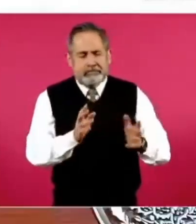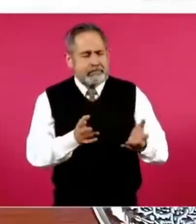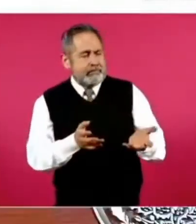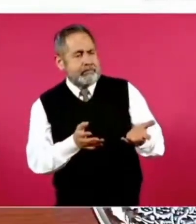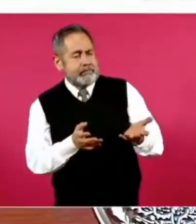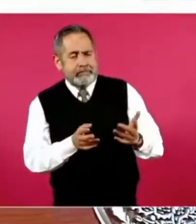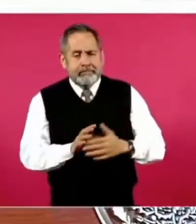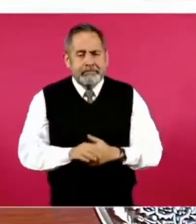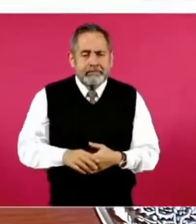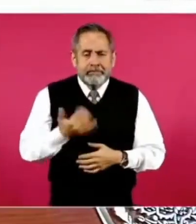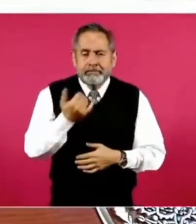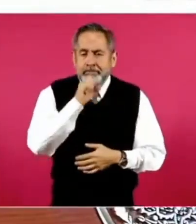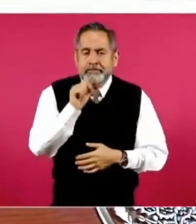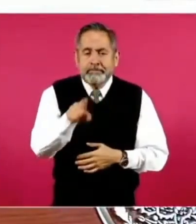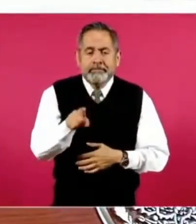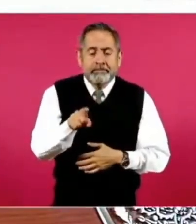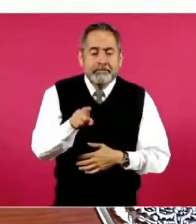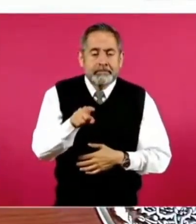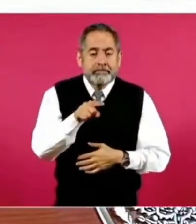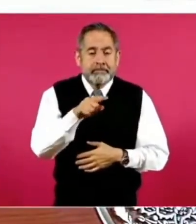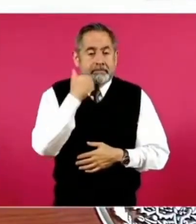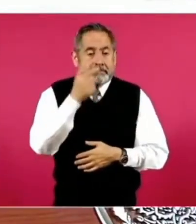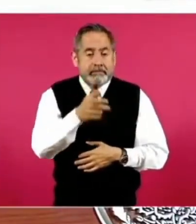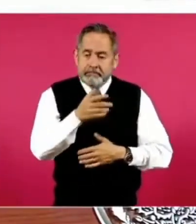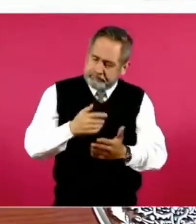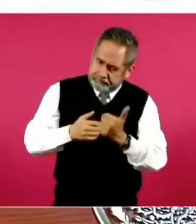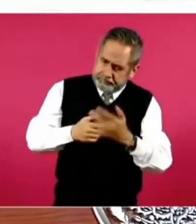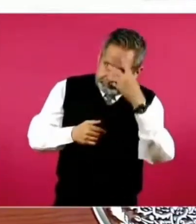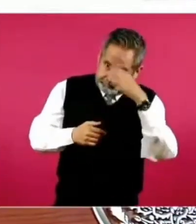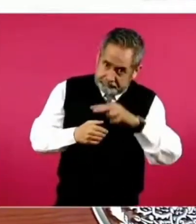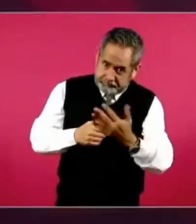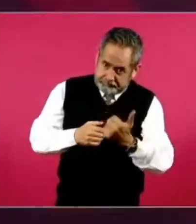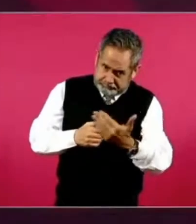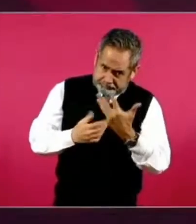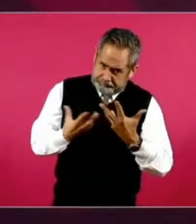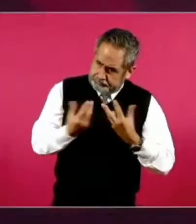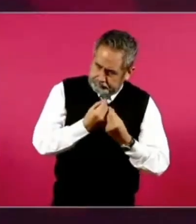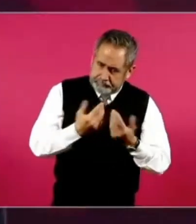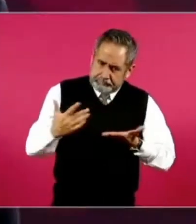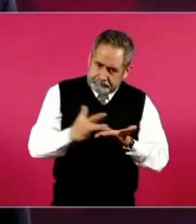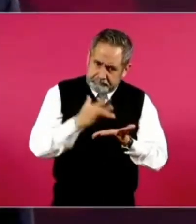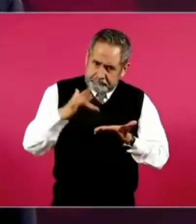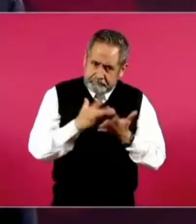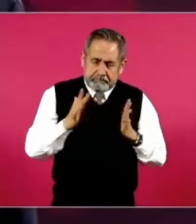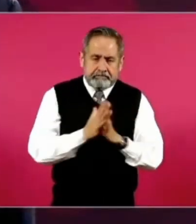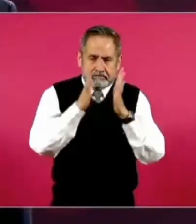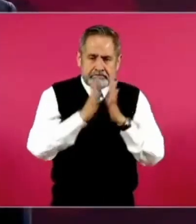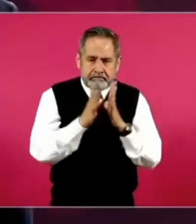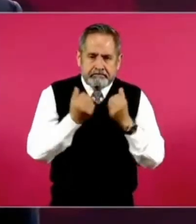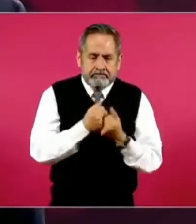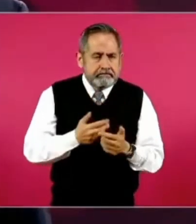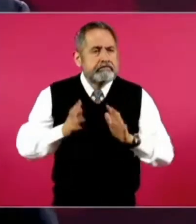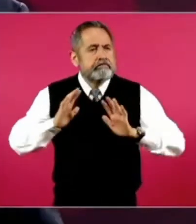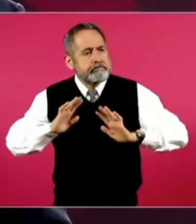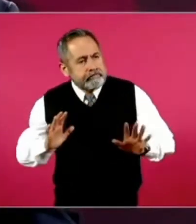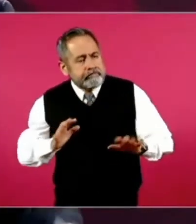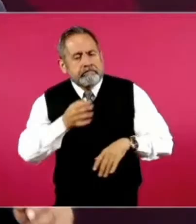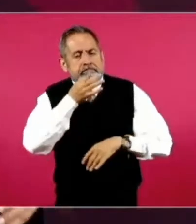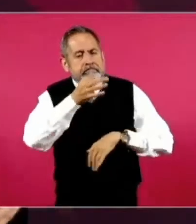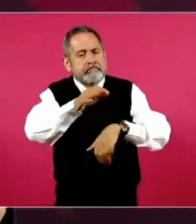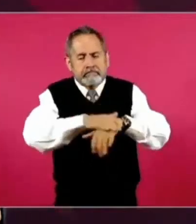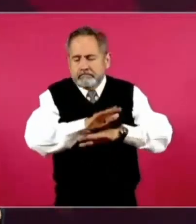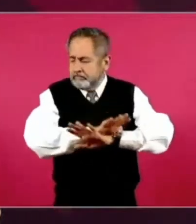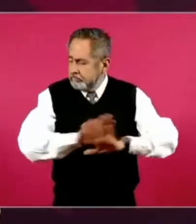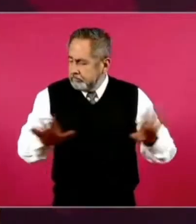Incluso queriéndonos también meter a nosotros a que participemos. Ya dijimos, nosotros vamos